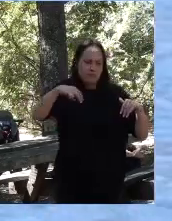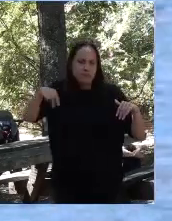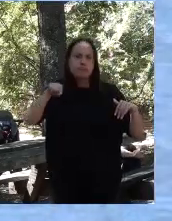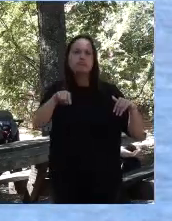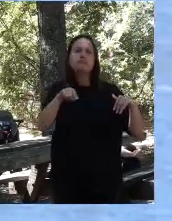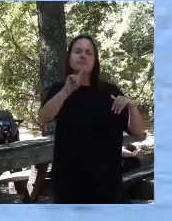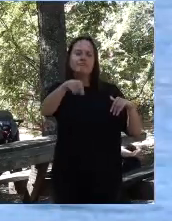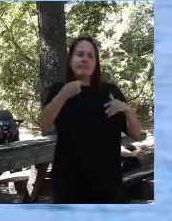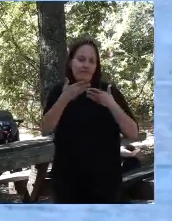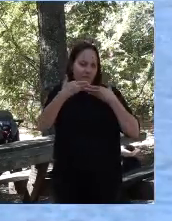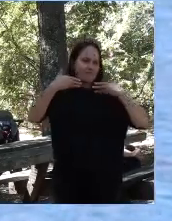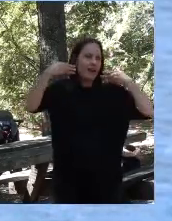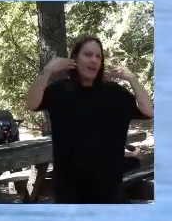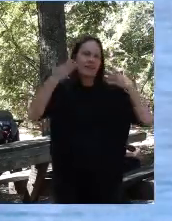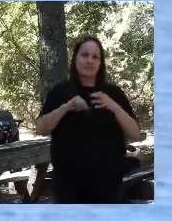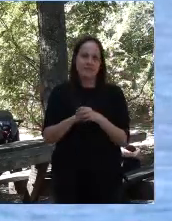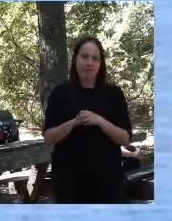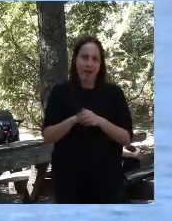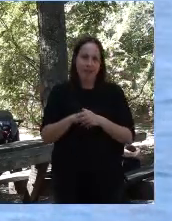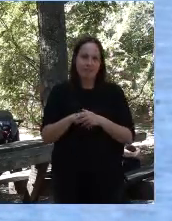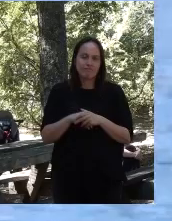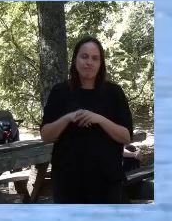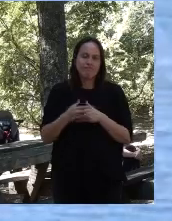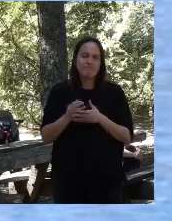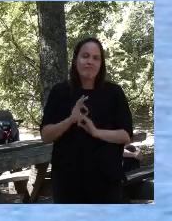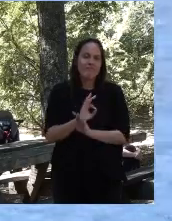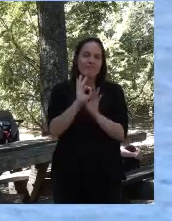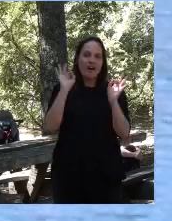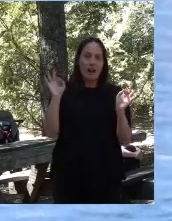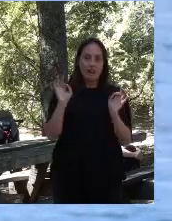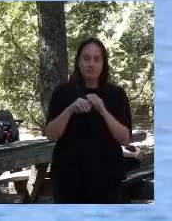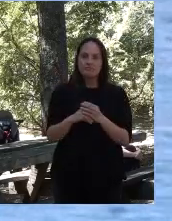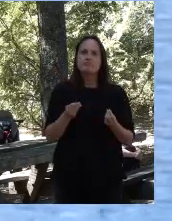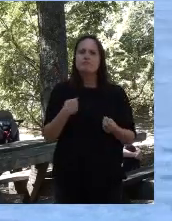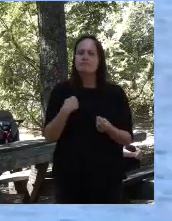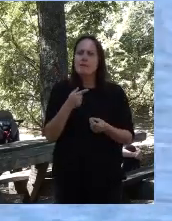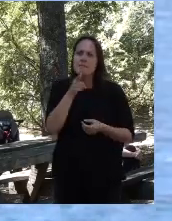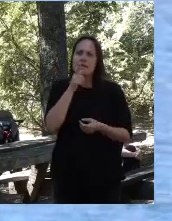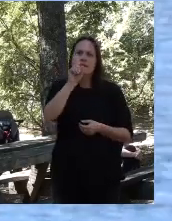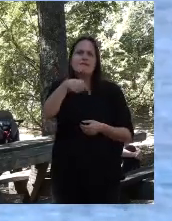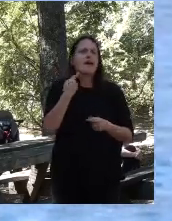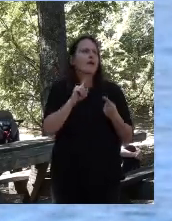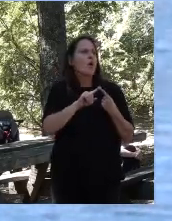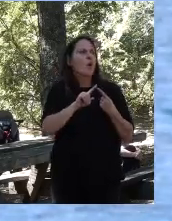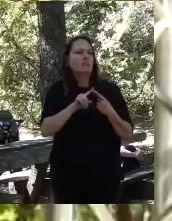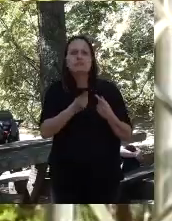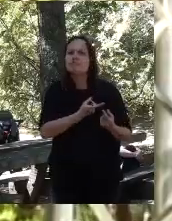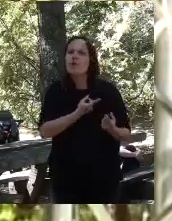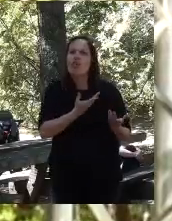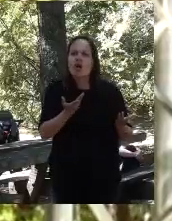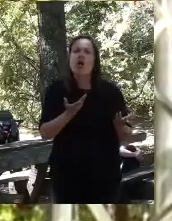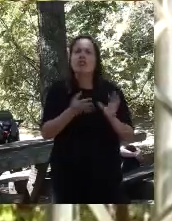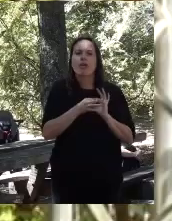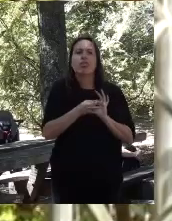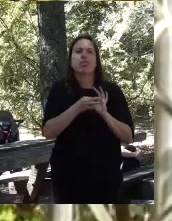felices, plenos? Yo creo que esa conexión con el mar, con el agua, sigue viva en